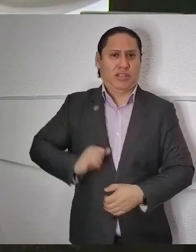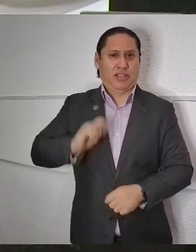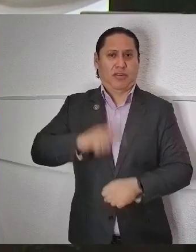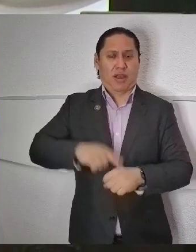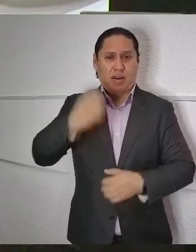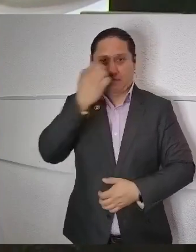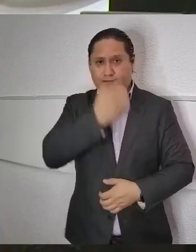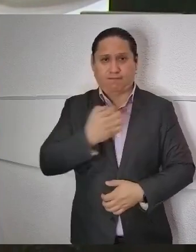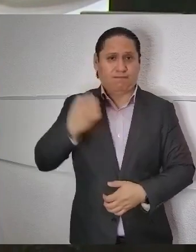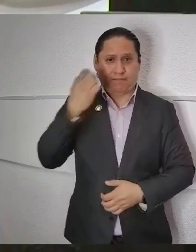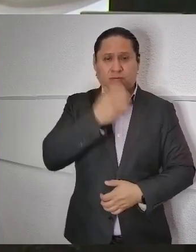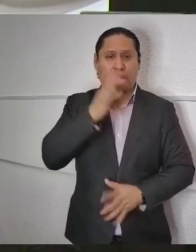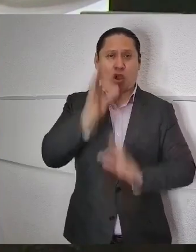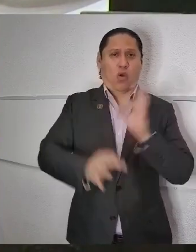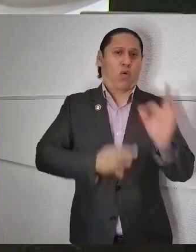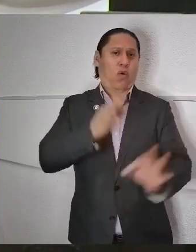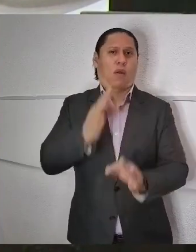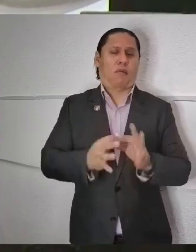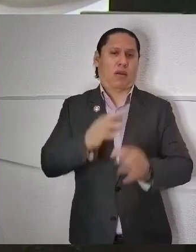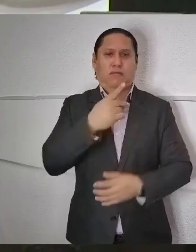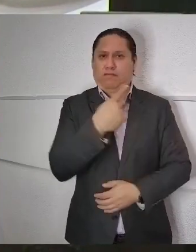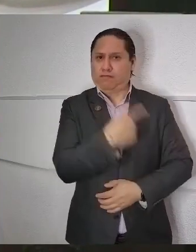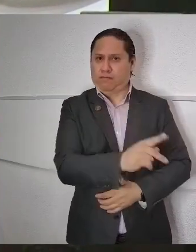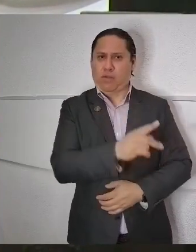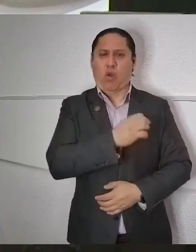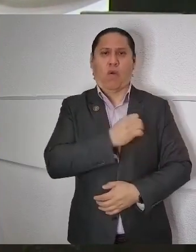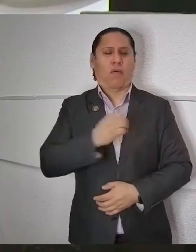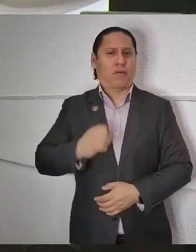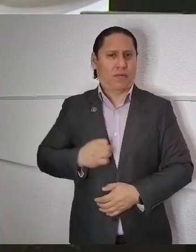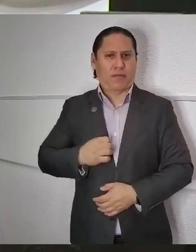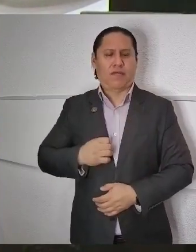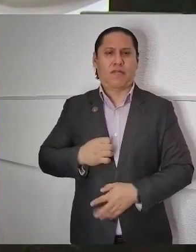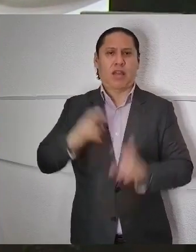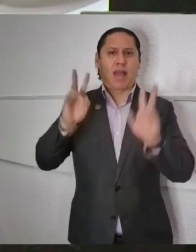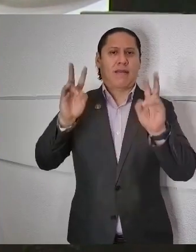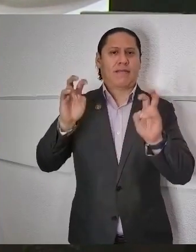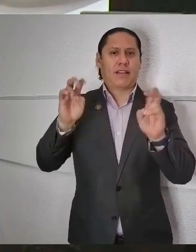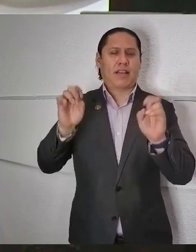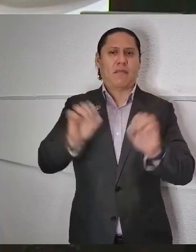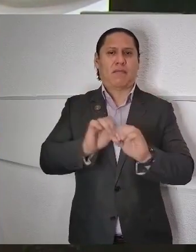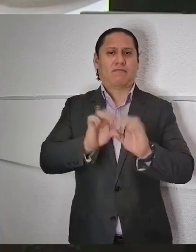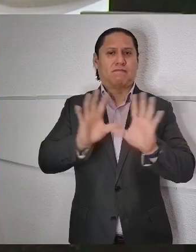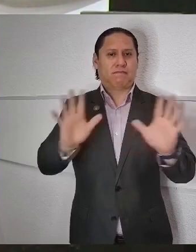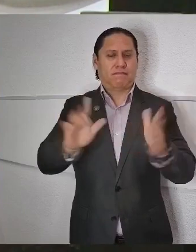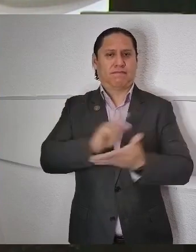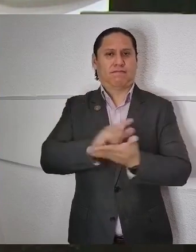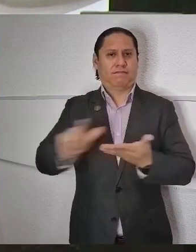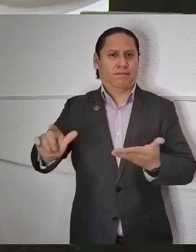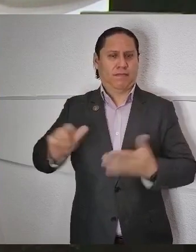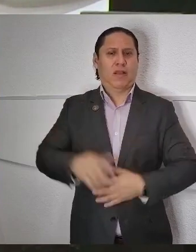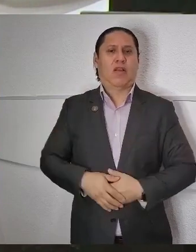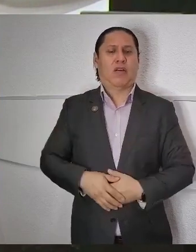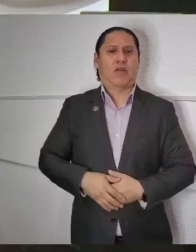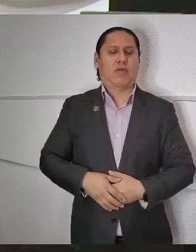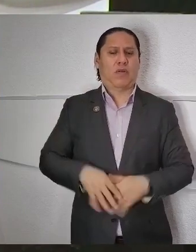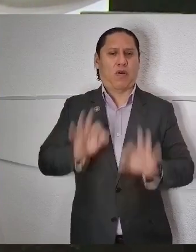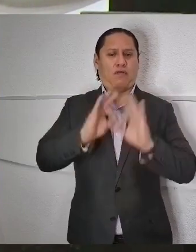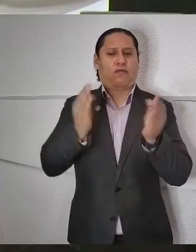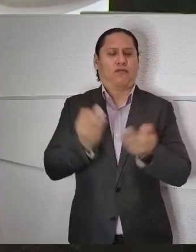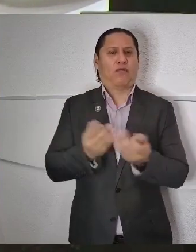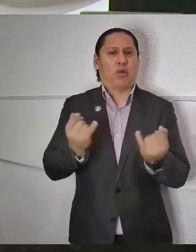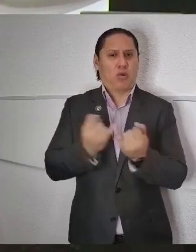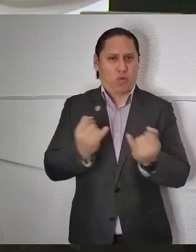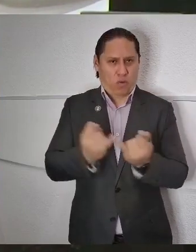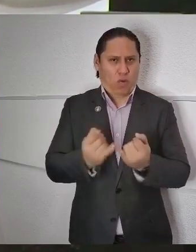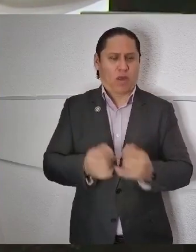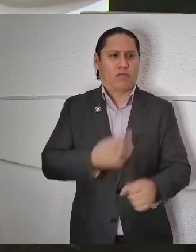del Estado cumplan con sus respectivas obligaciones en materia de transparencia. De igual forma, se exhorta